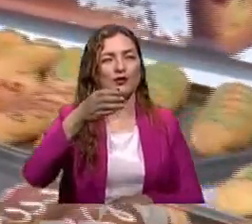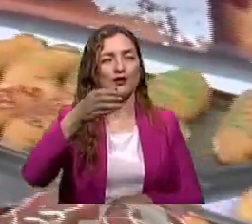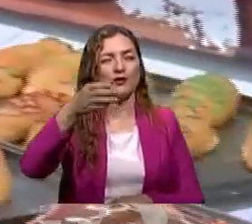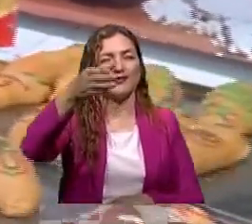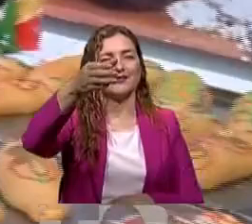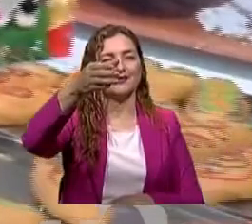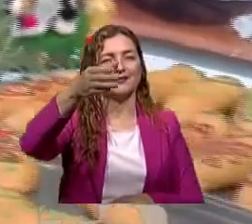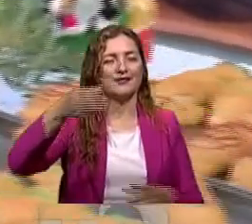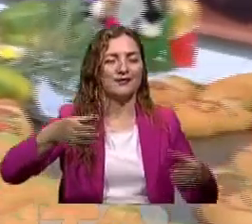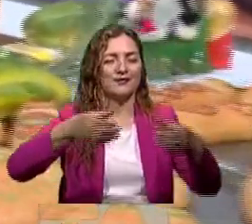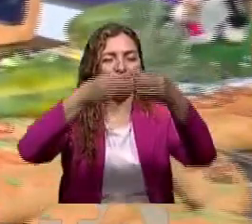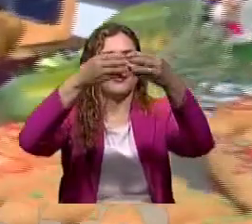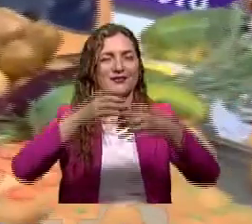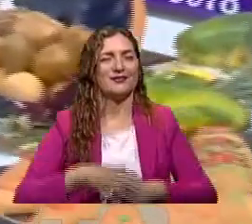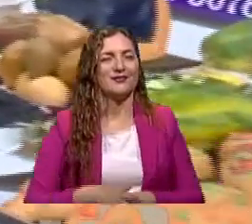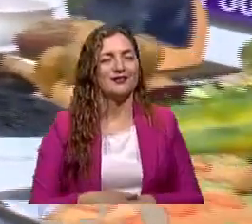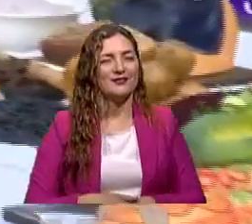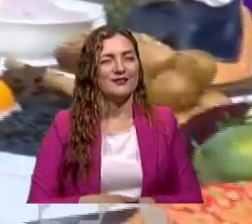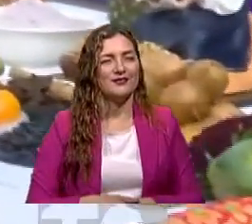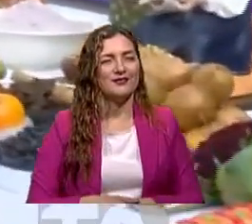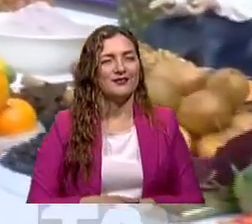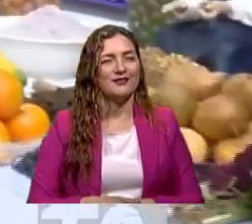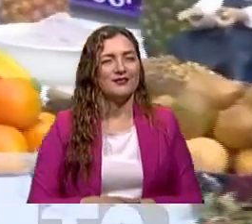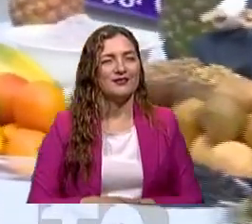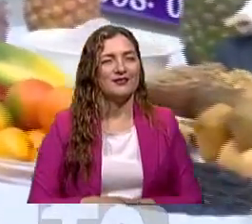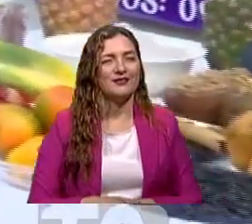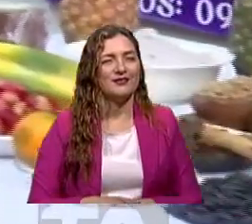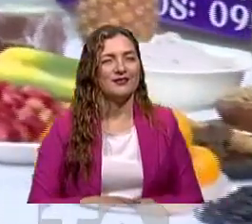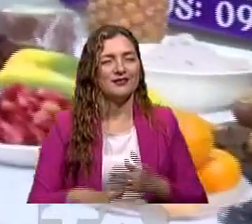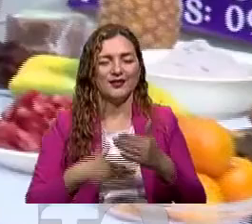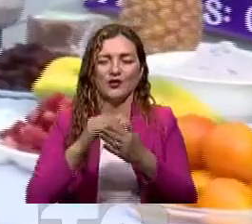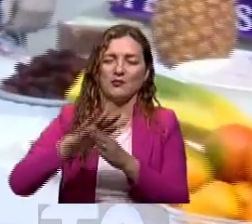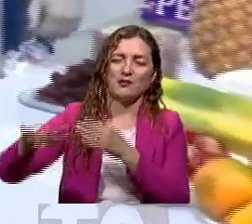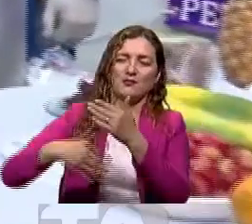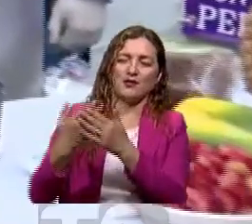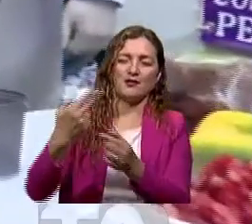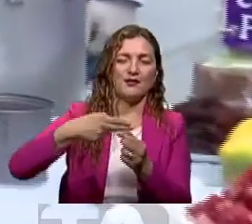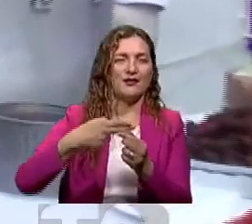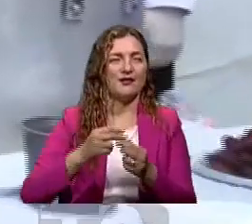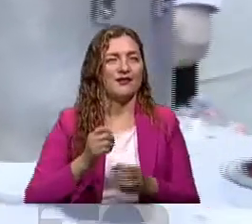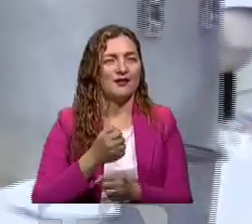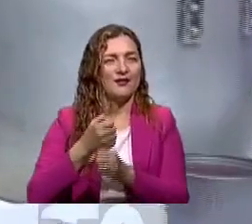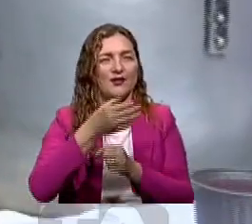en esta jornada solidaria. Con estas imágenes y con esta información, hacemos salud para que todos vengan, por supuesto, y nos pegamos de esta